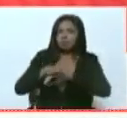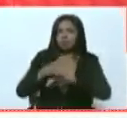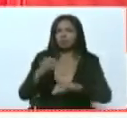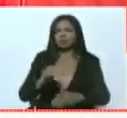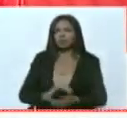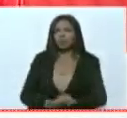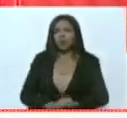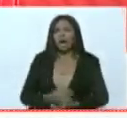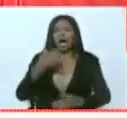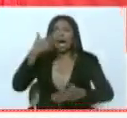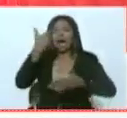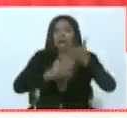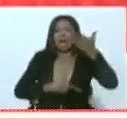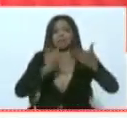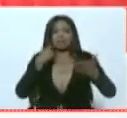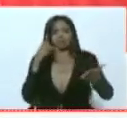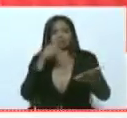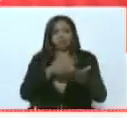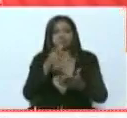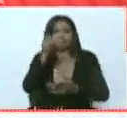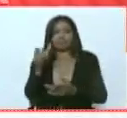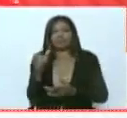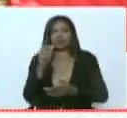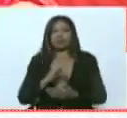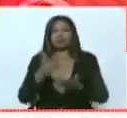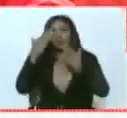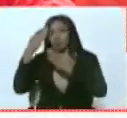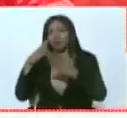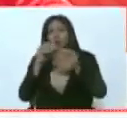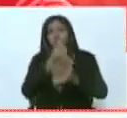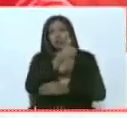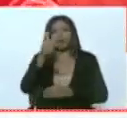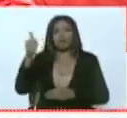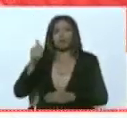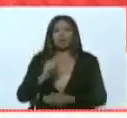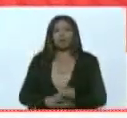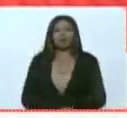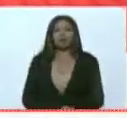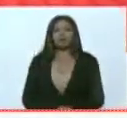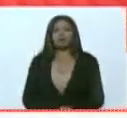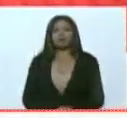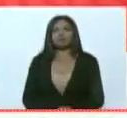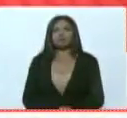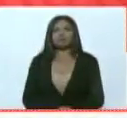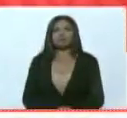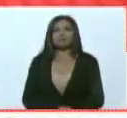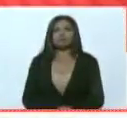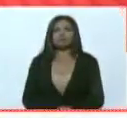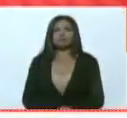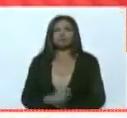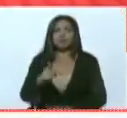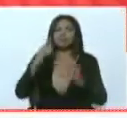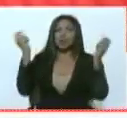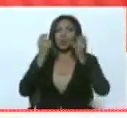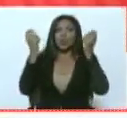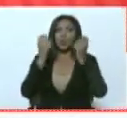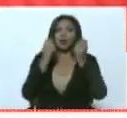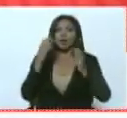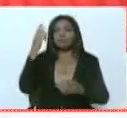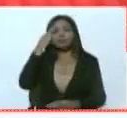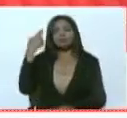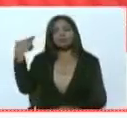Pues la lista de los que están presentes, saludarlos a todos, con mucho cariño. En esta jornada de